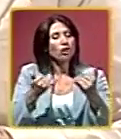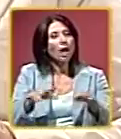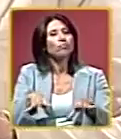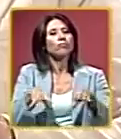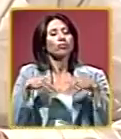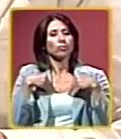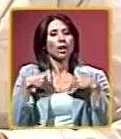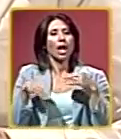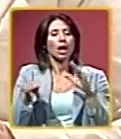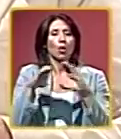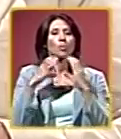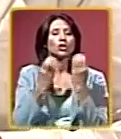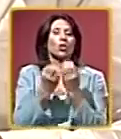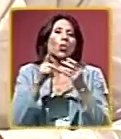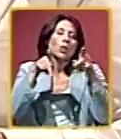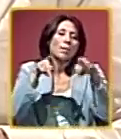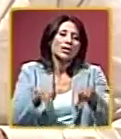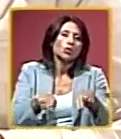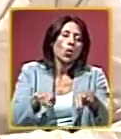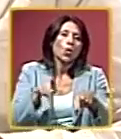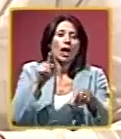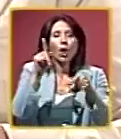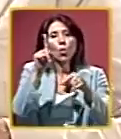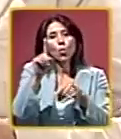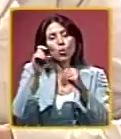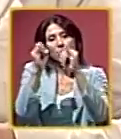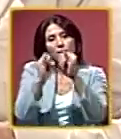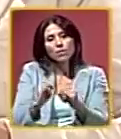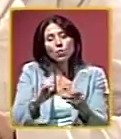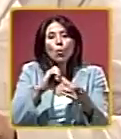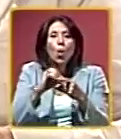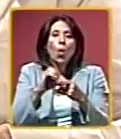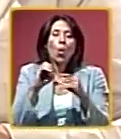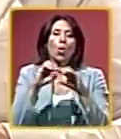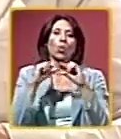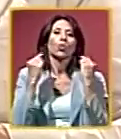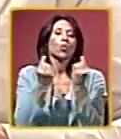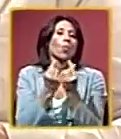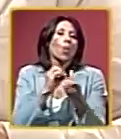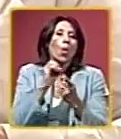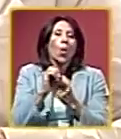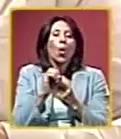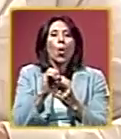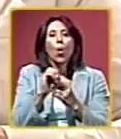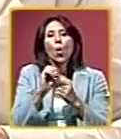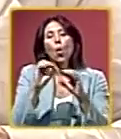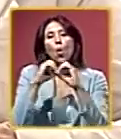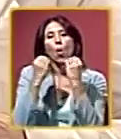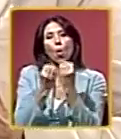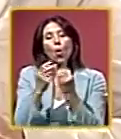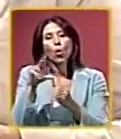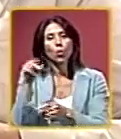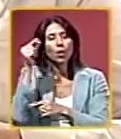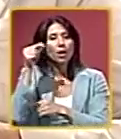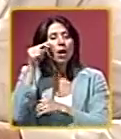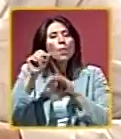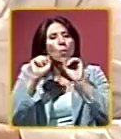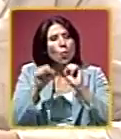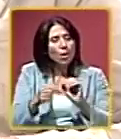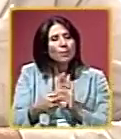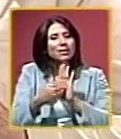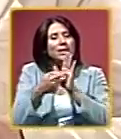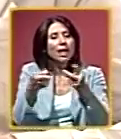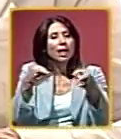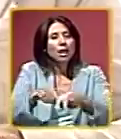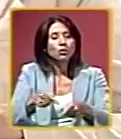la comisión, una persona, un individuo o un grupo de personas o una ONG pueden presentar un caso contra un Estado,